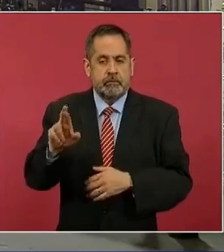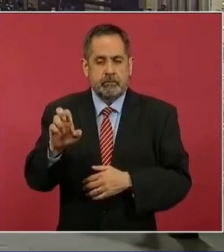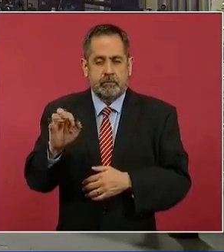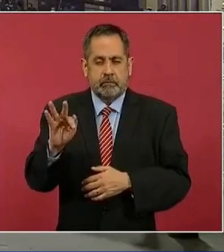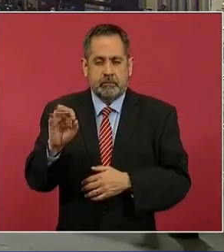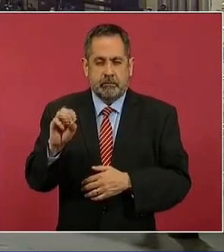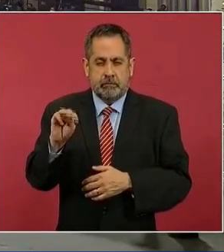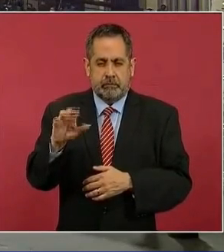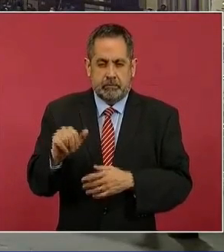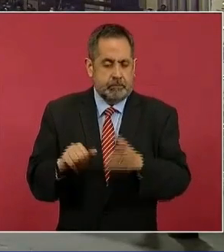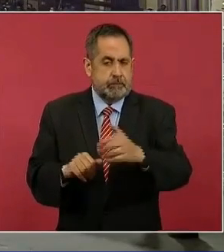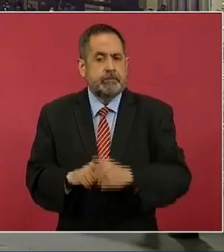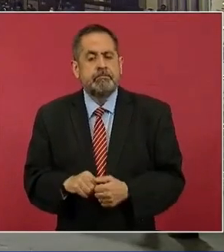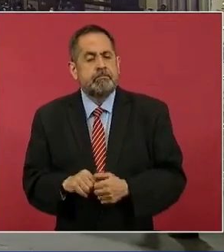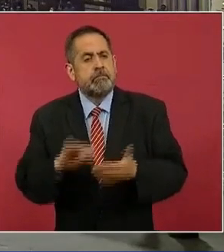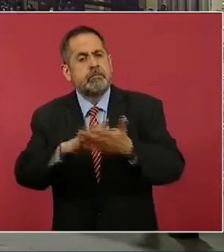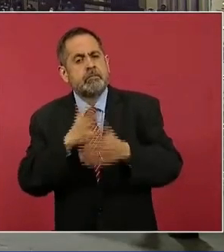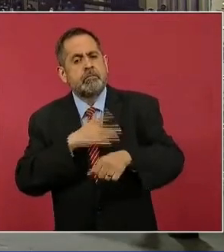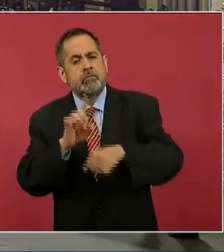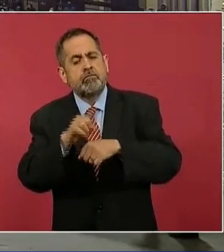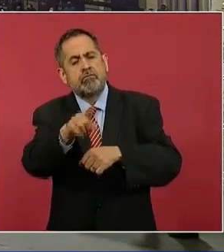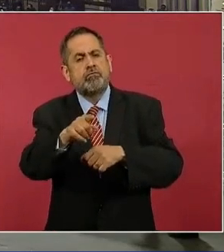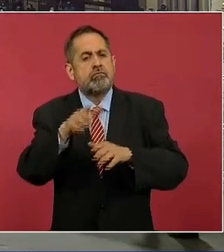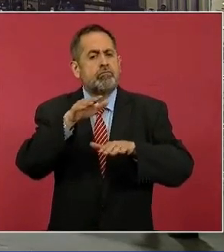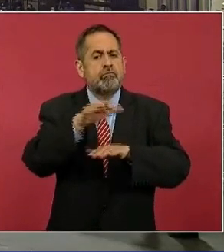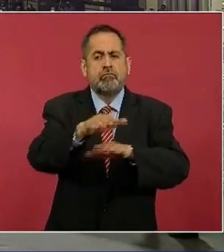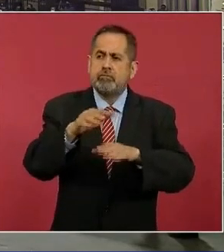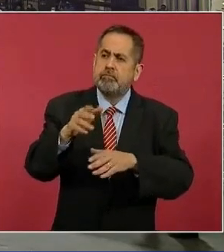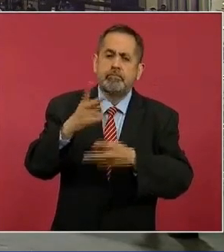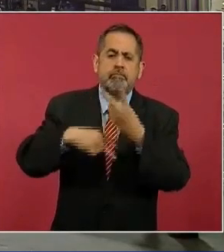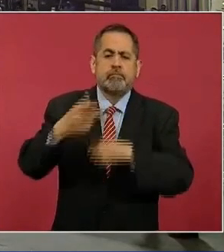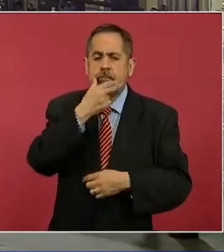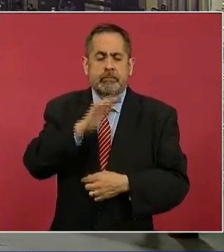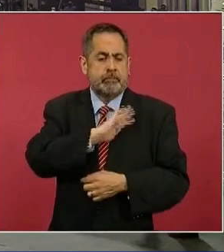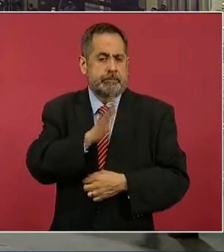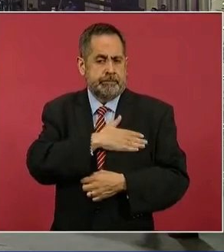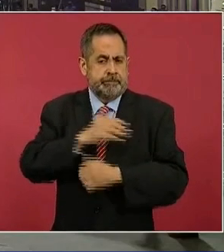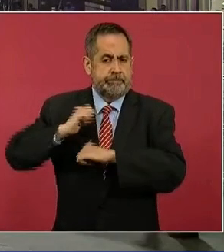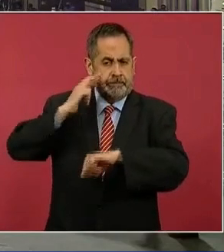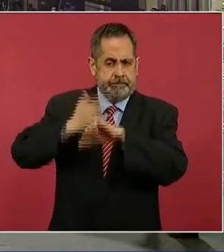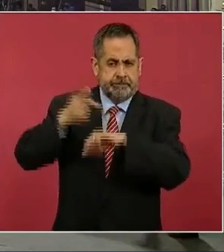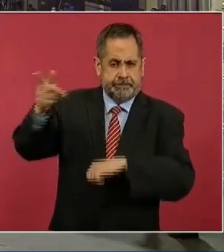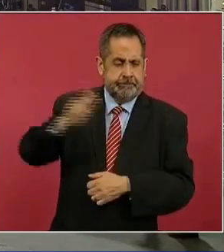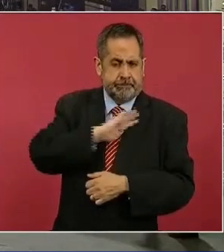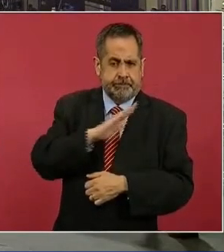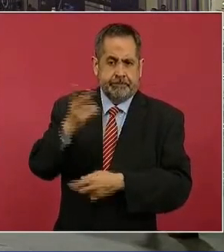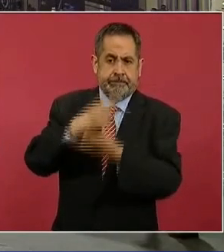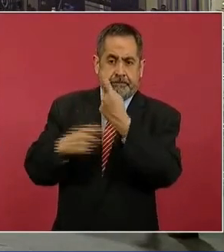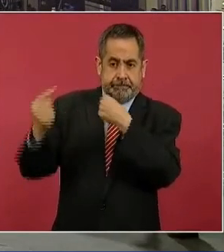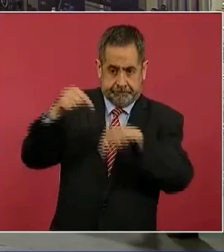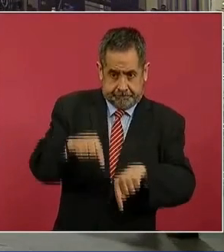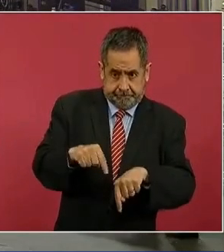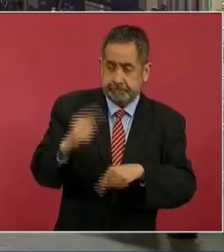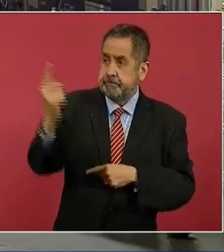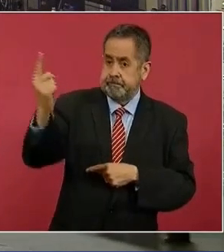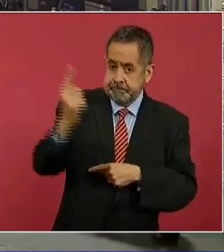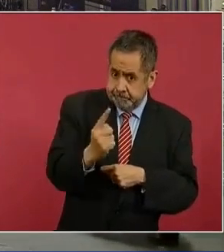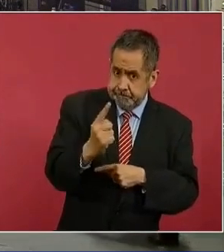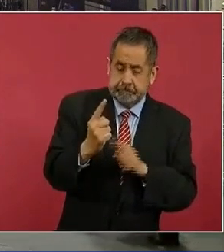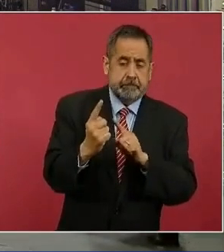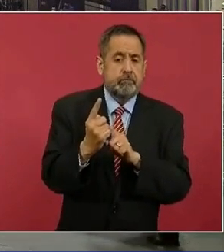presidente. Buenos días. Una precisión sobre la visita del canciller español. Si la presencia del canciller español en México